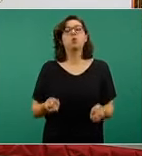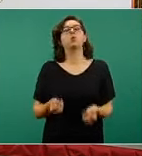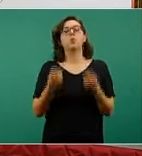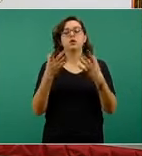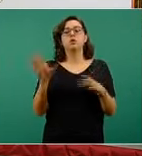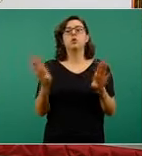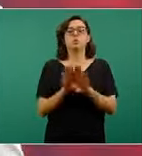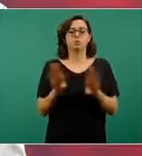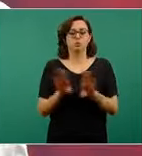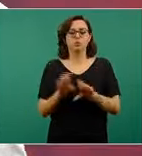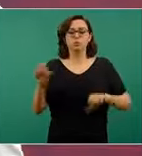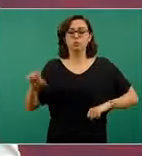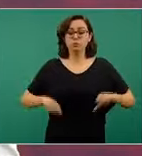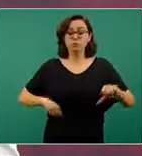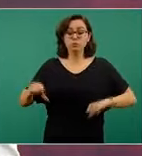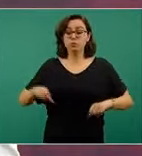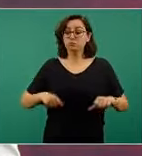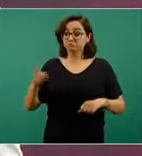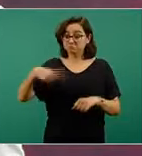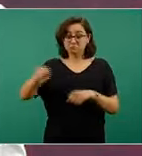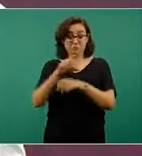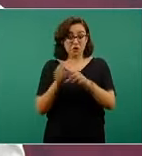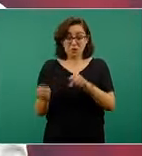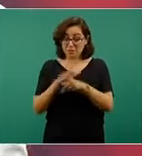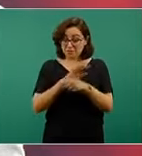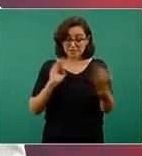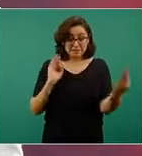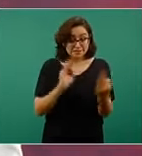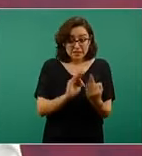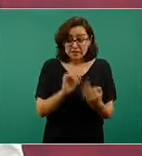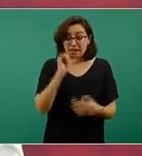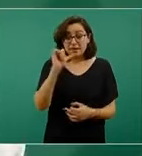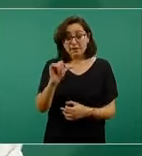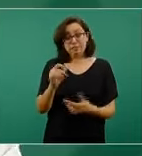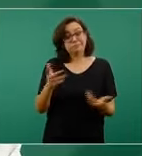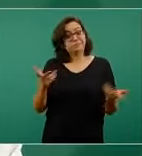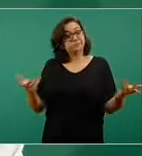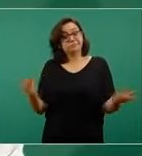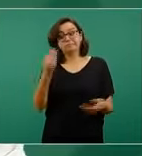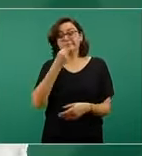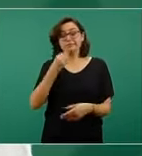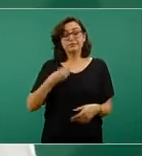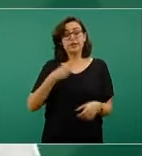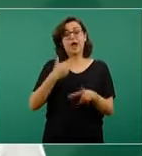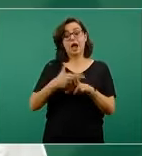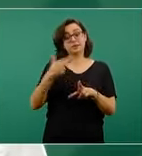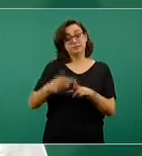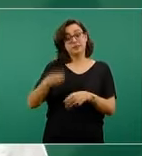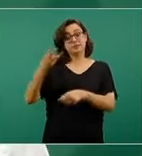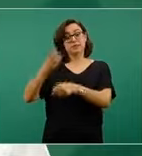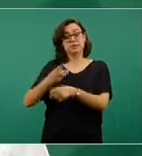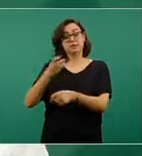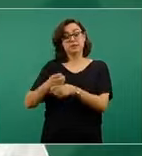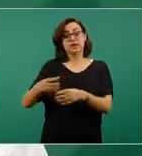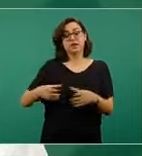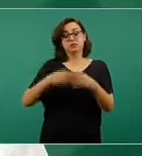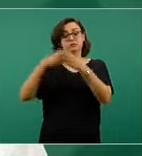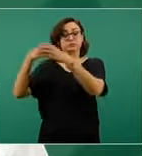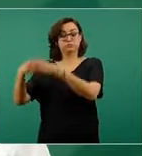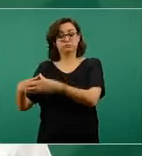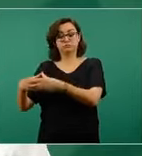funciones y sus actividades. Si no está cerca, es un personal que será considerado de tercera línea, de